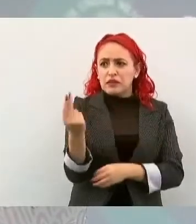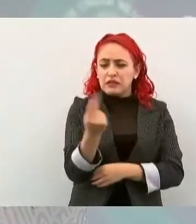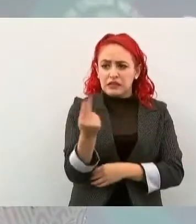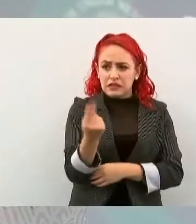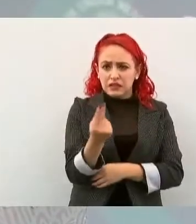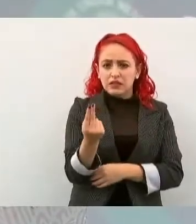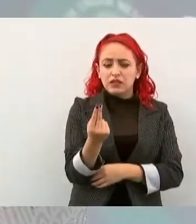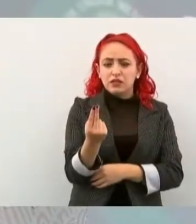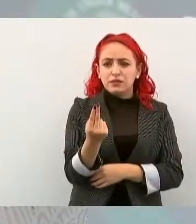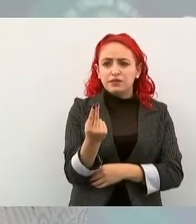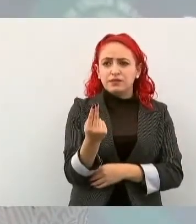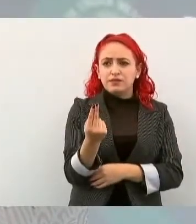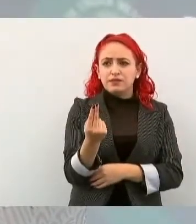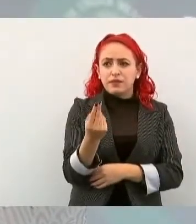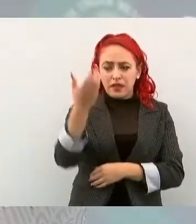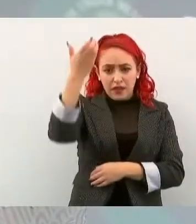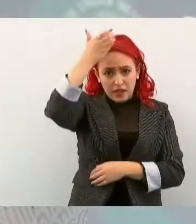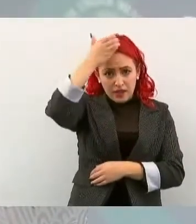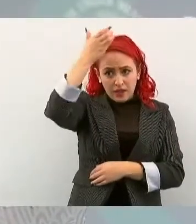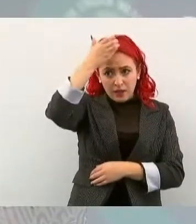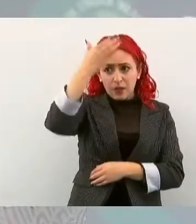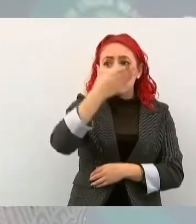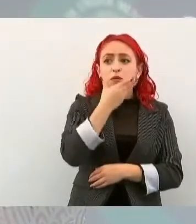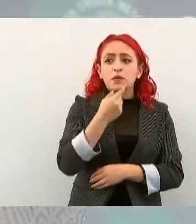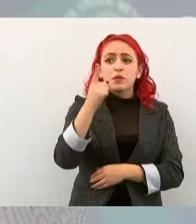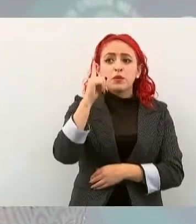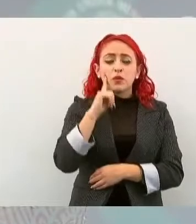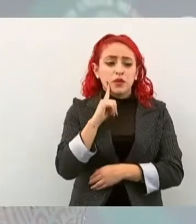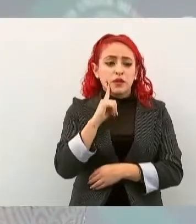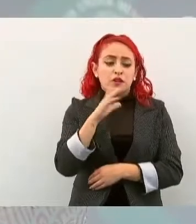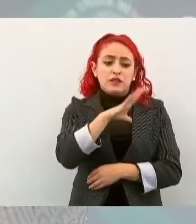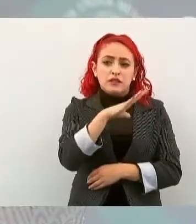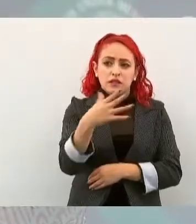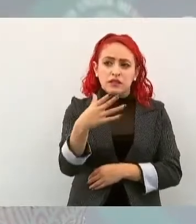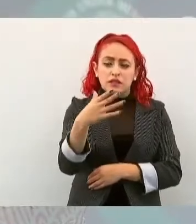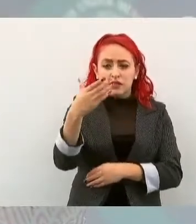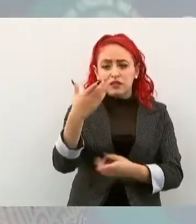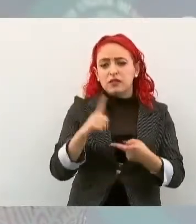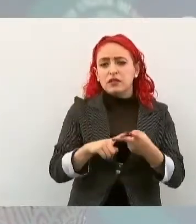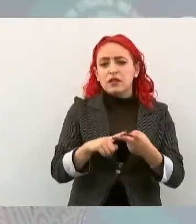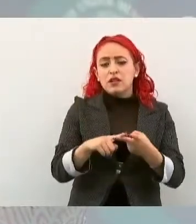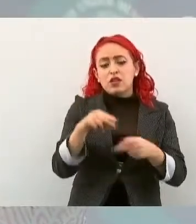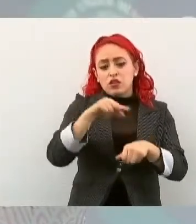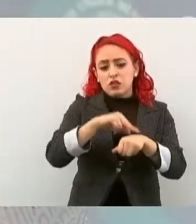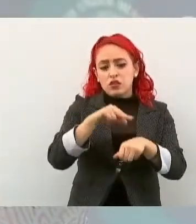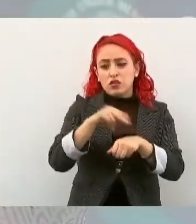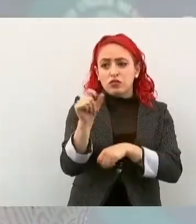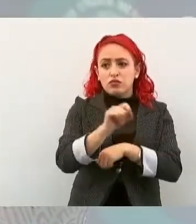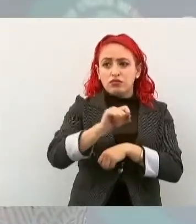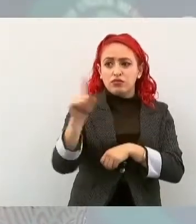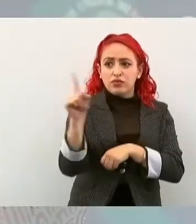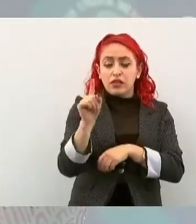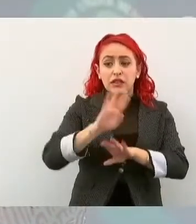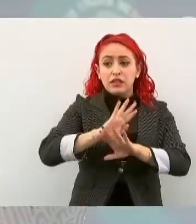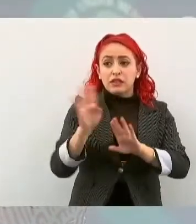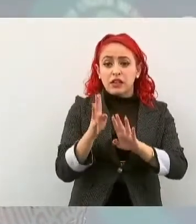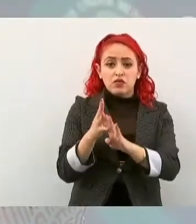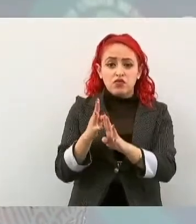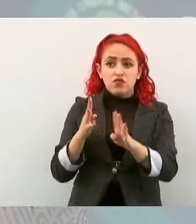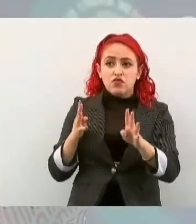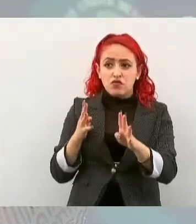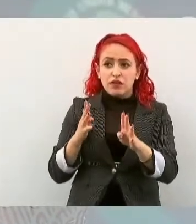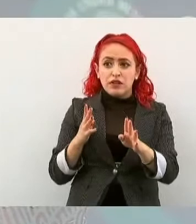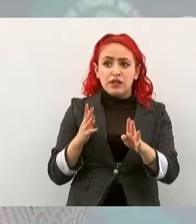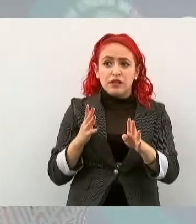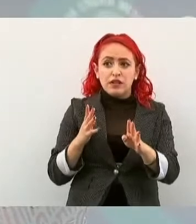necesario, las enfermeras, los médicos generales, los especialistas ya se están formando, se